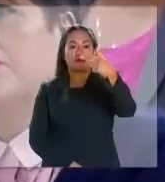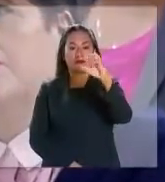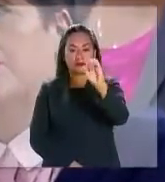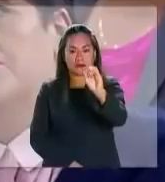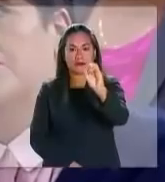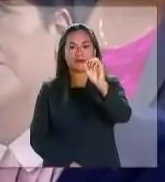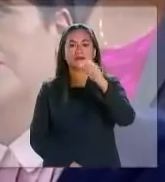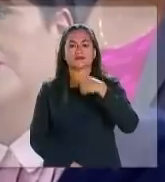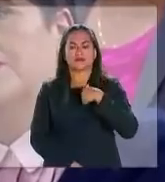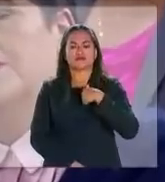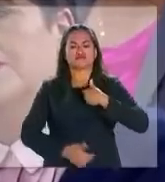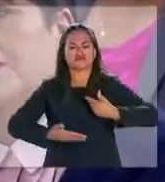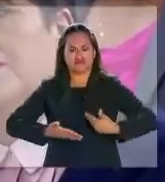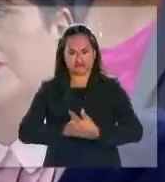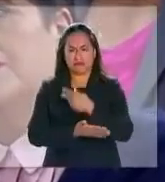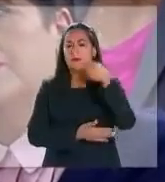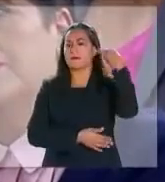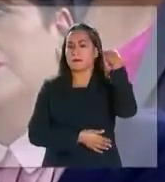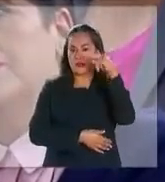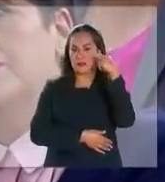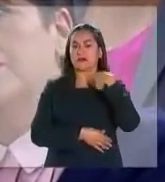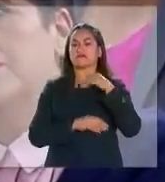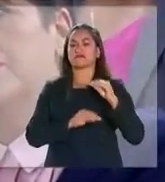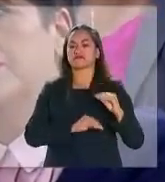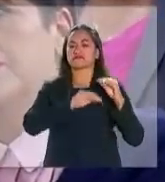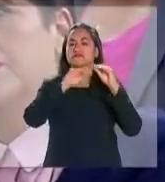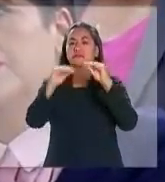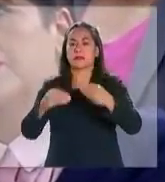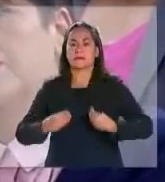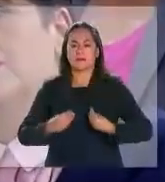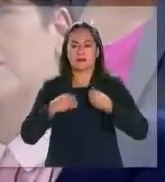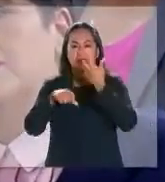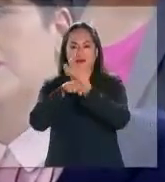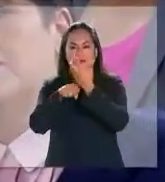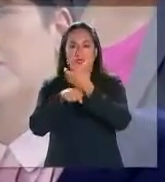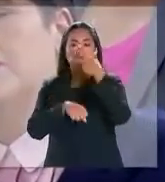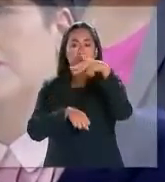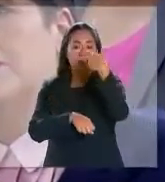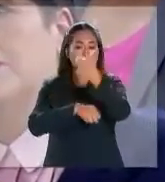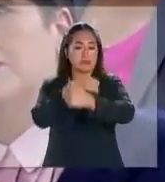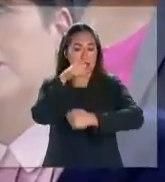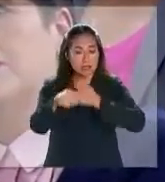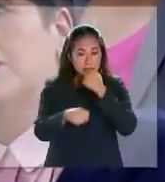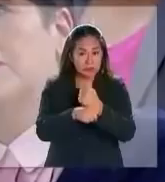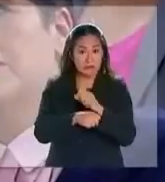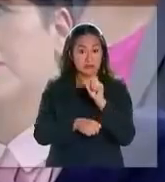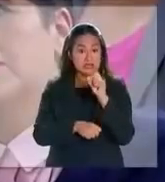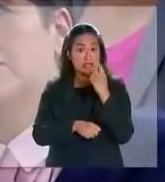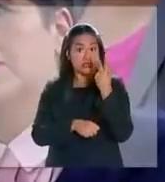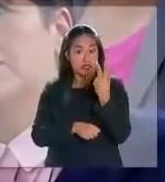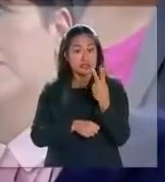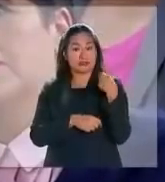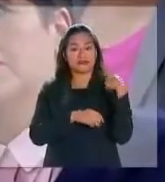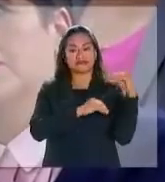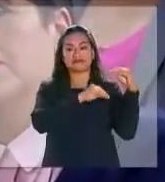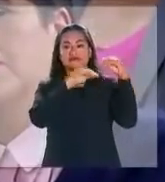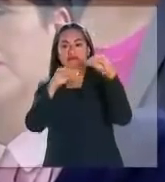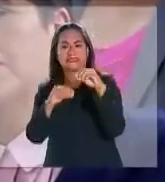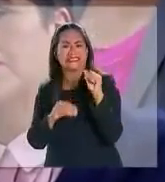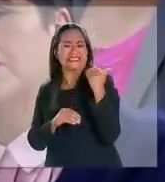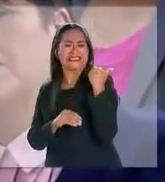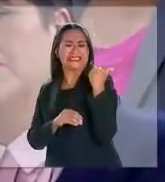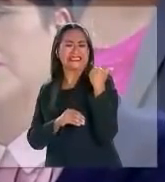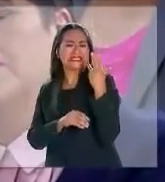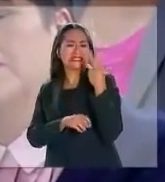vivía en eeuu por 13 años desde los 22 años emigre para allá regresé hace tres años a